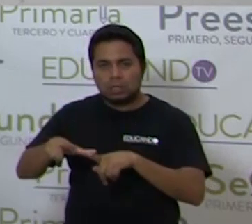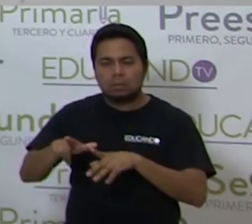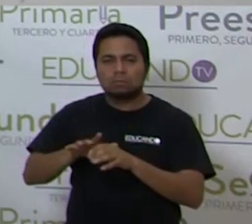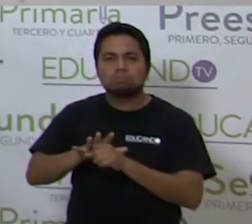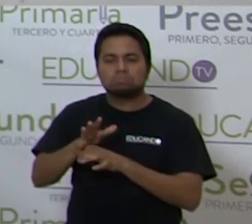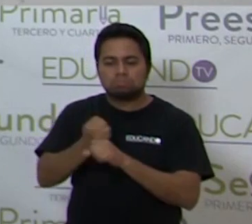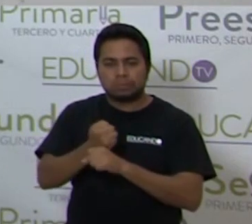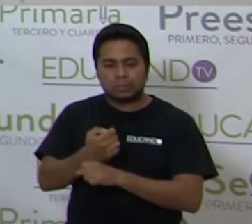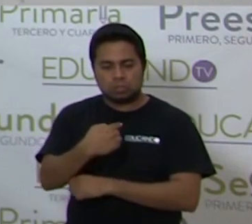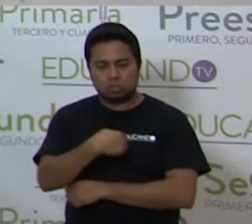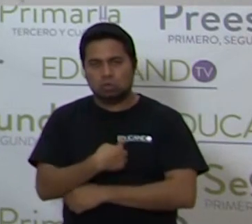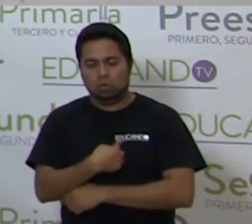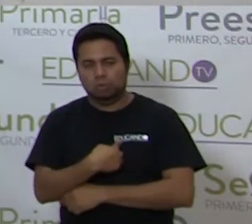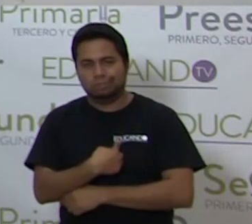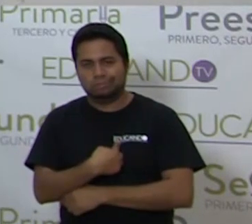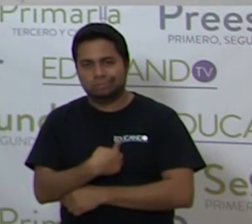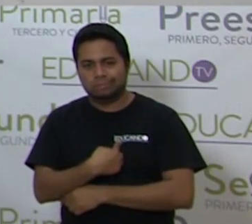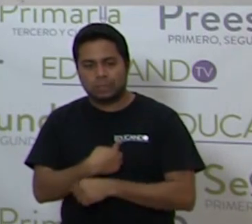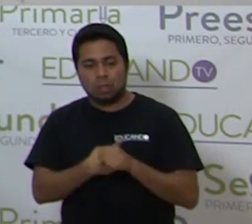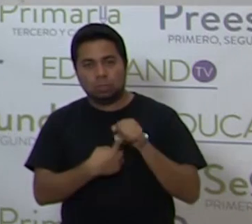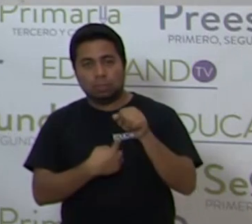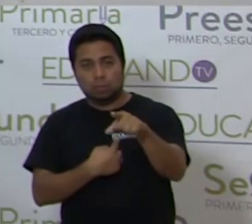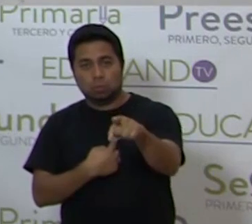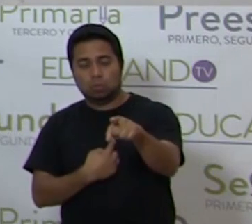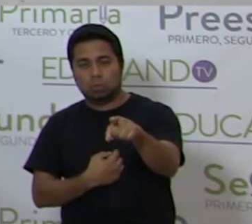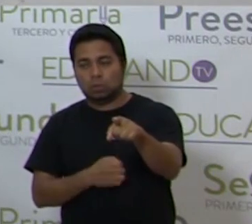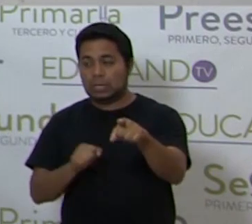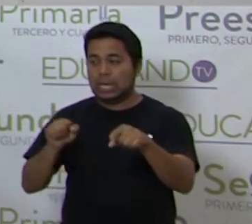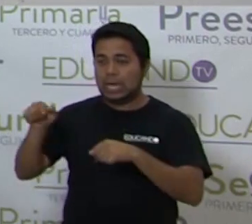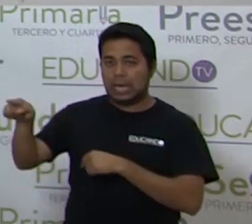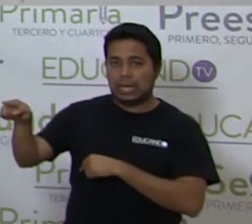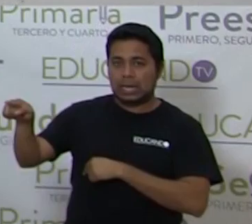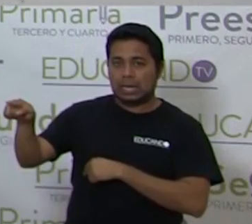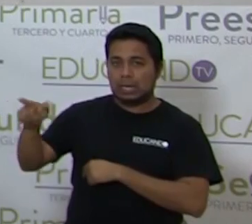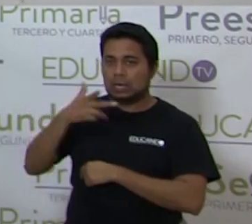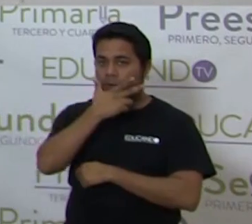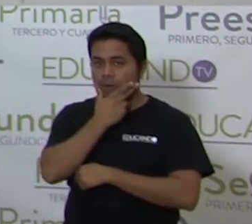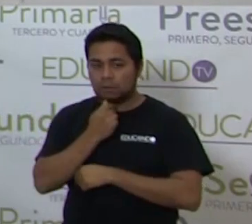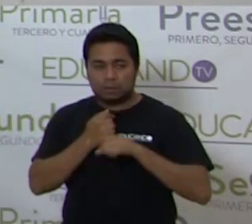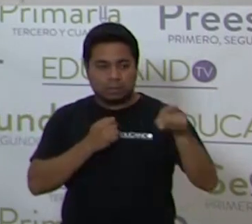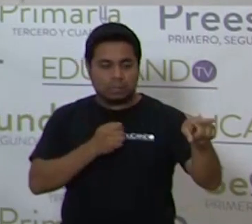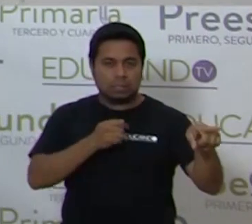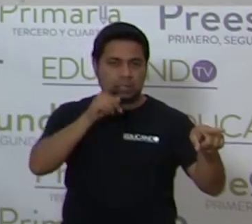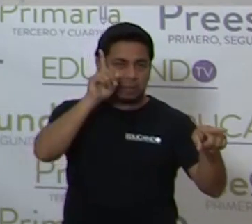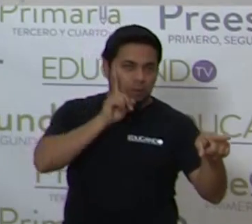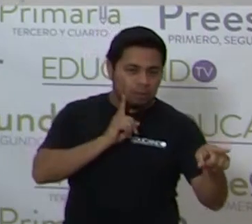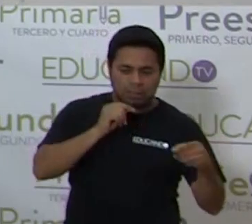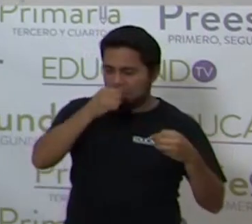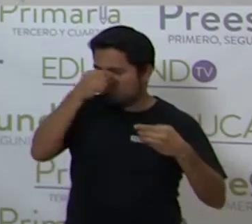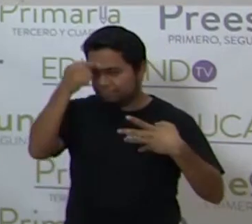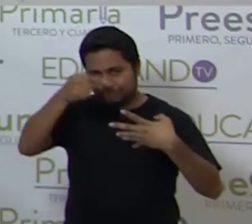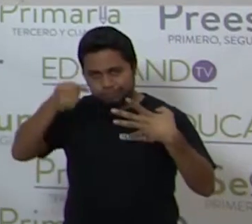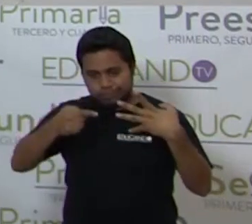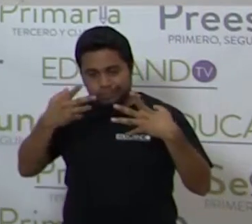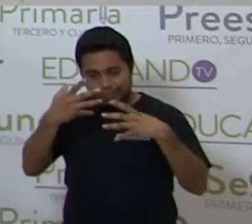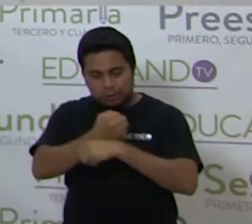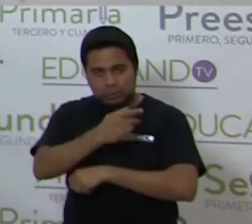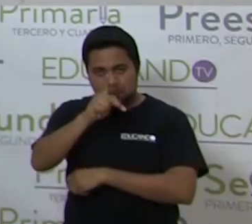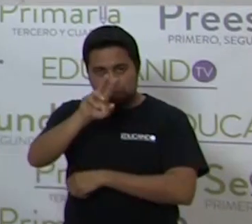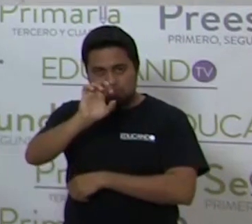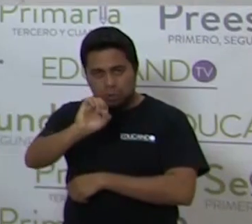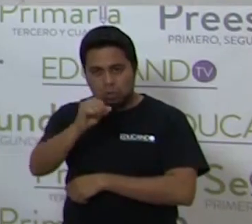Yo, el siguiente, tú, él, ok, ella, exacto. Esos son los